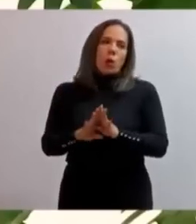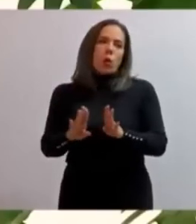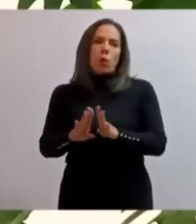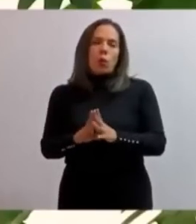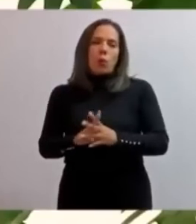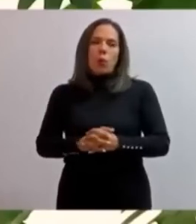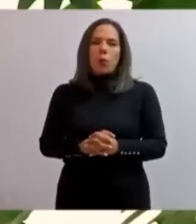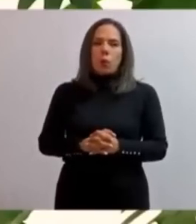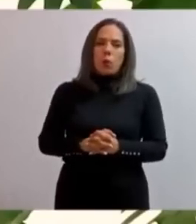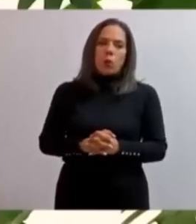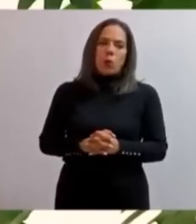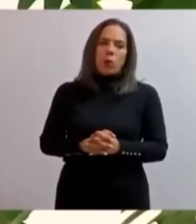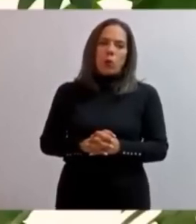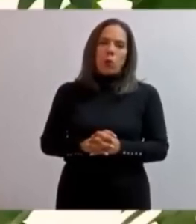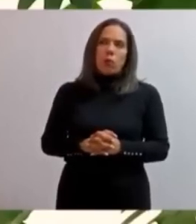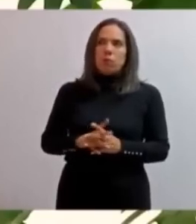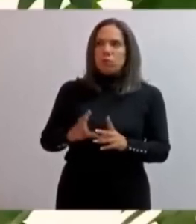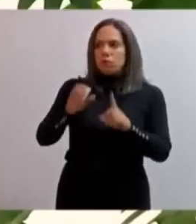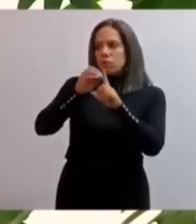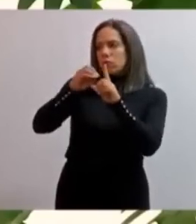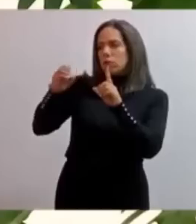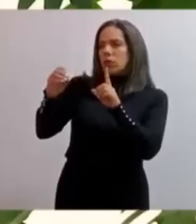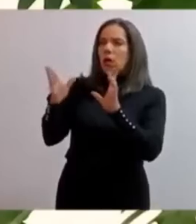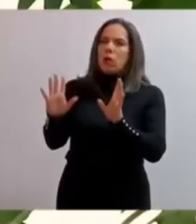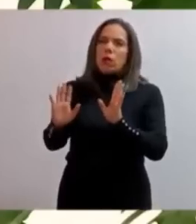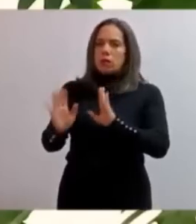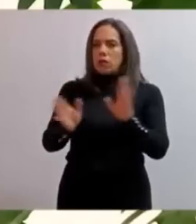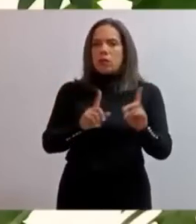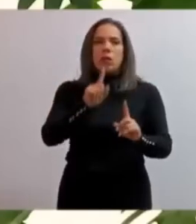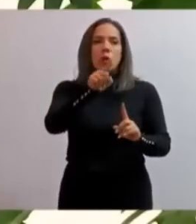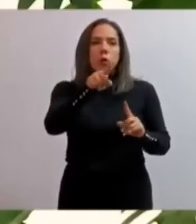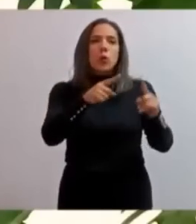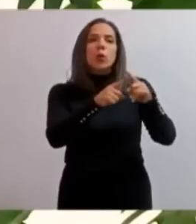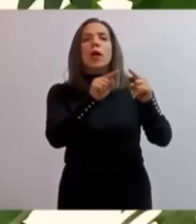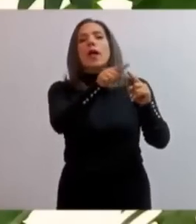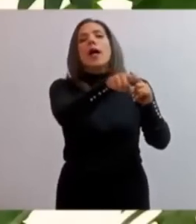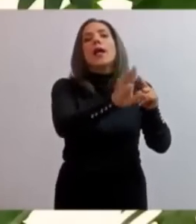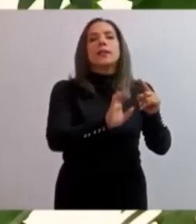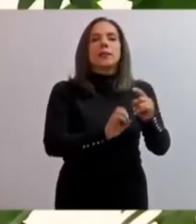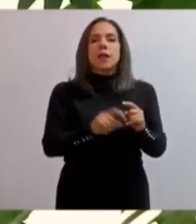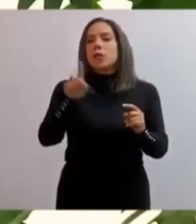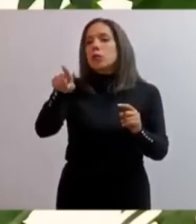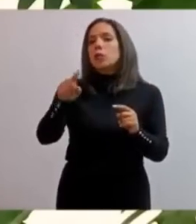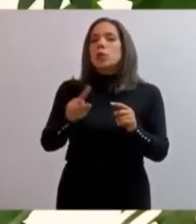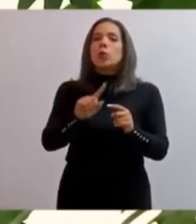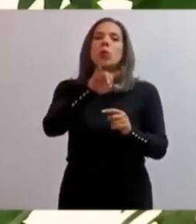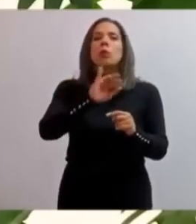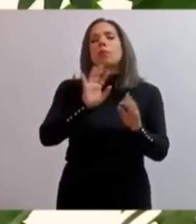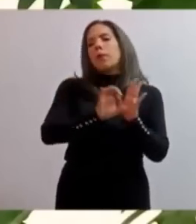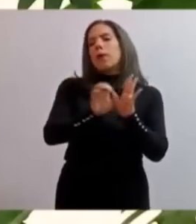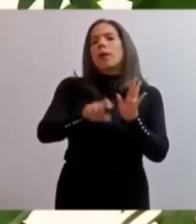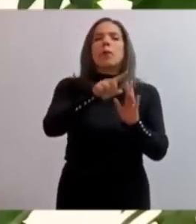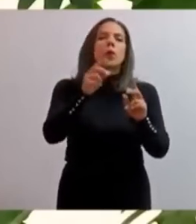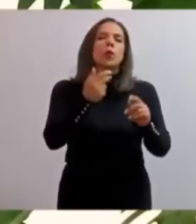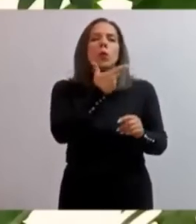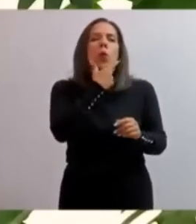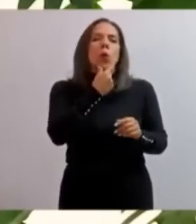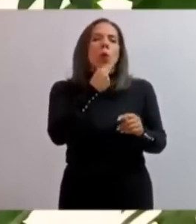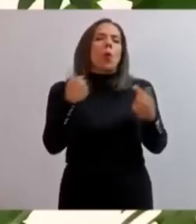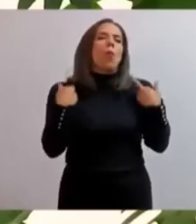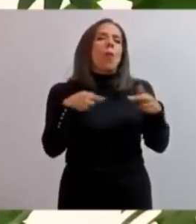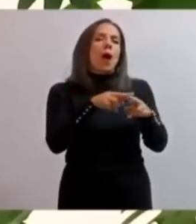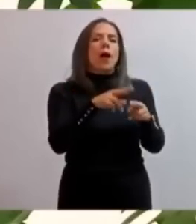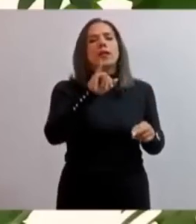viene la organización del Consejo Técnico, subdivida las tareas. Y entonces maestro Juan le toca esta parte,